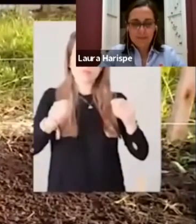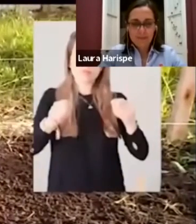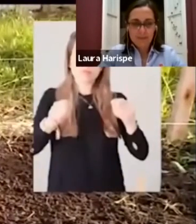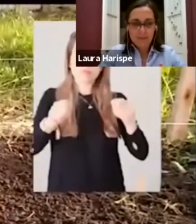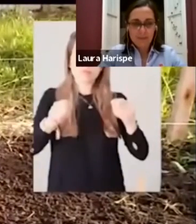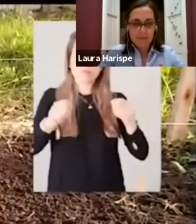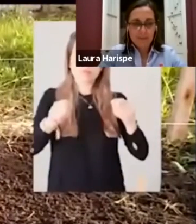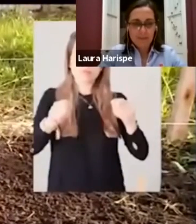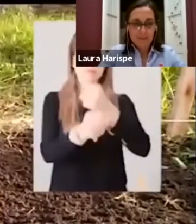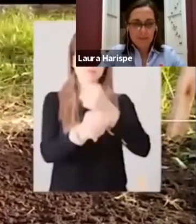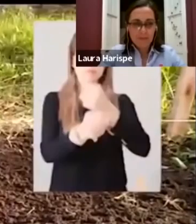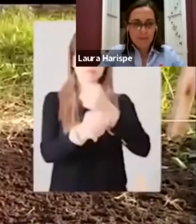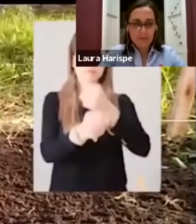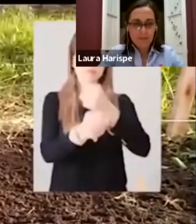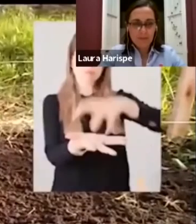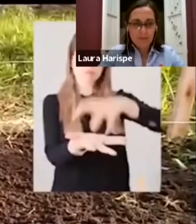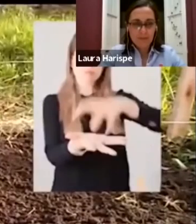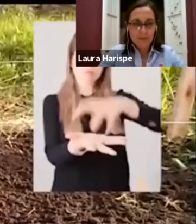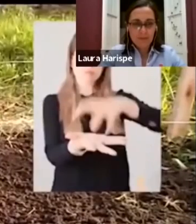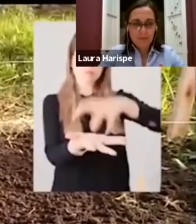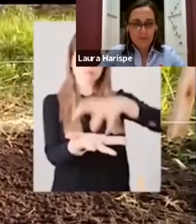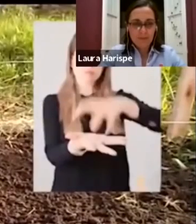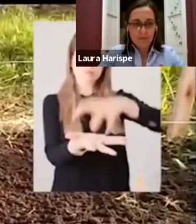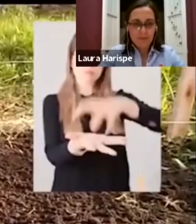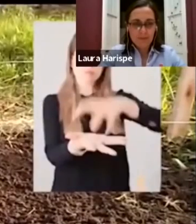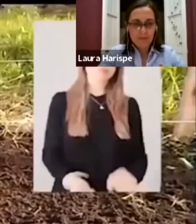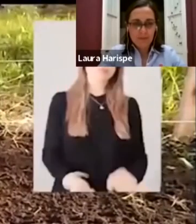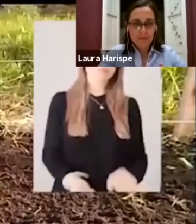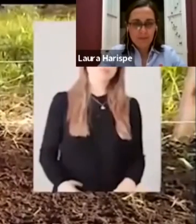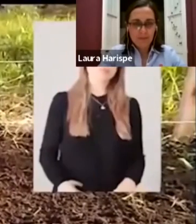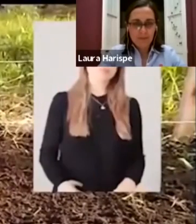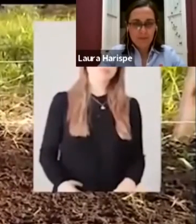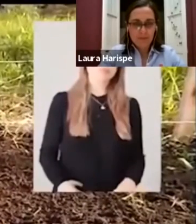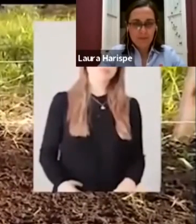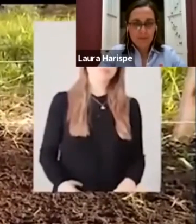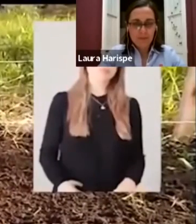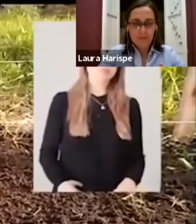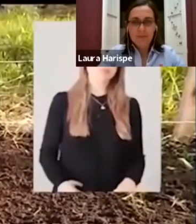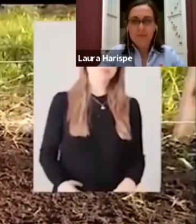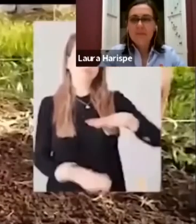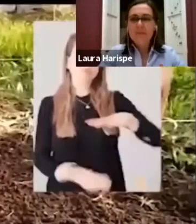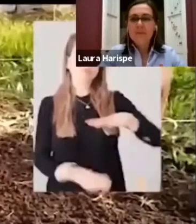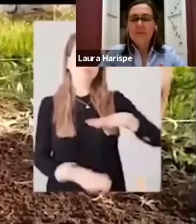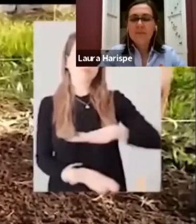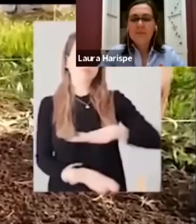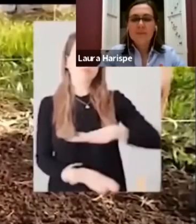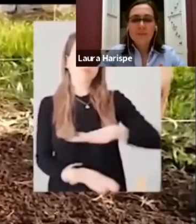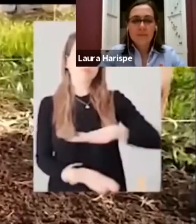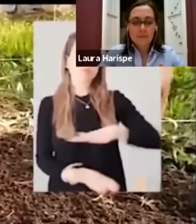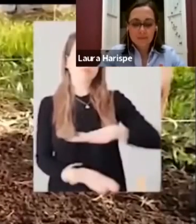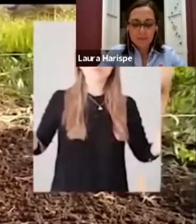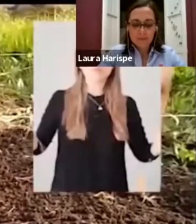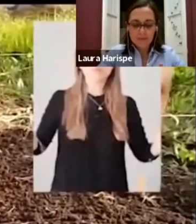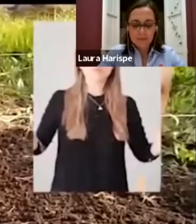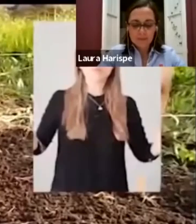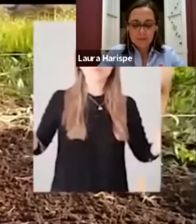goma o zapatillas. Como la superficie trabajada fue de un ancho